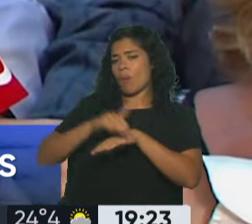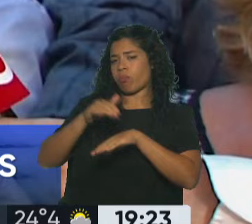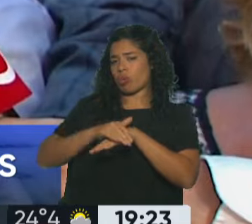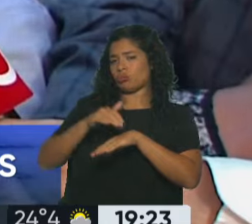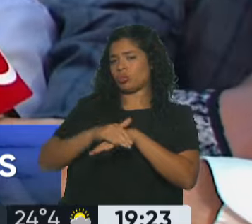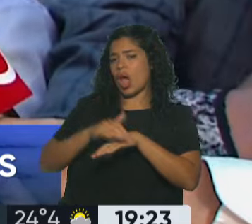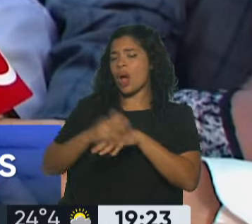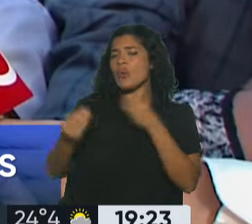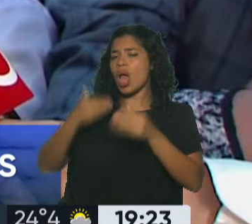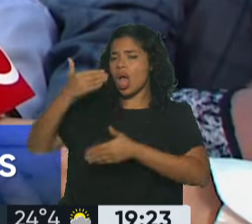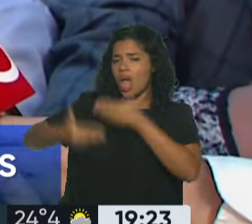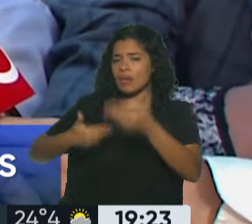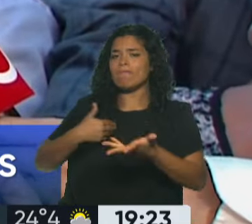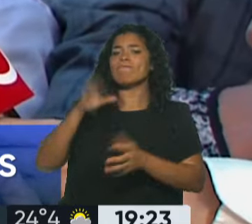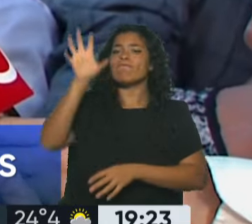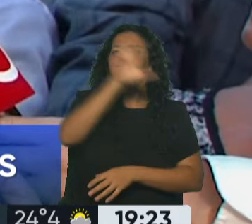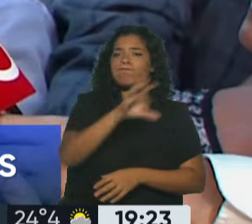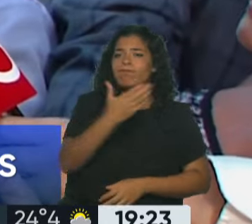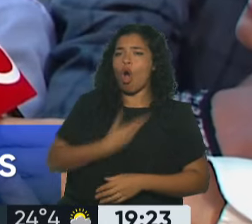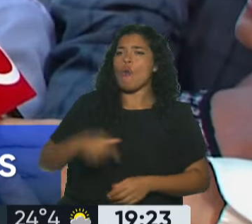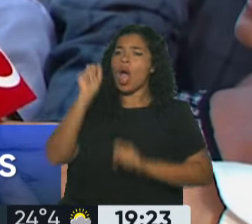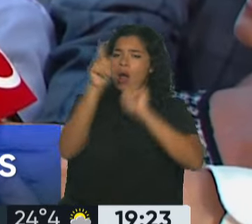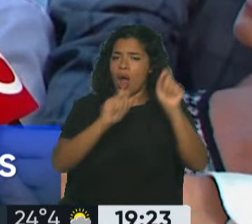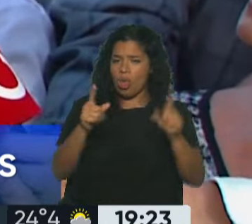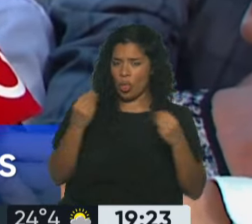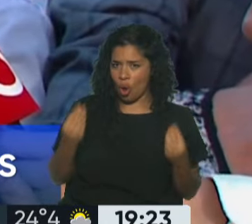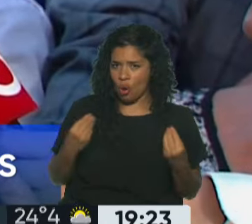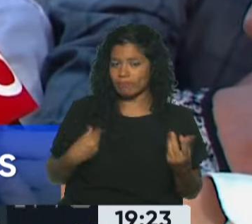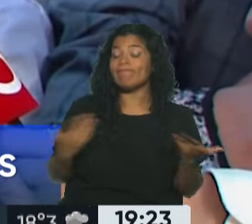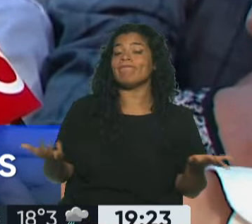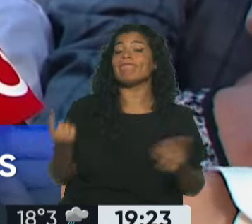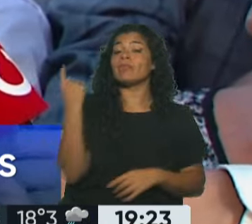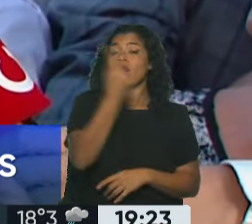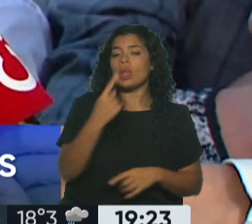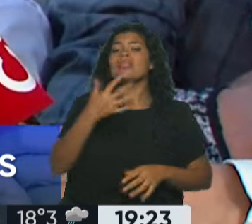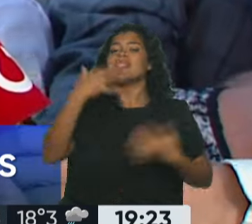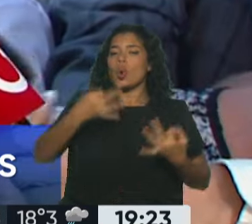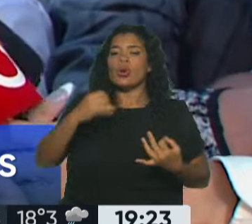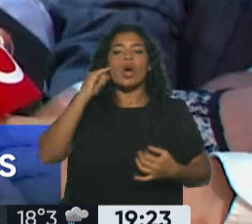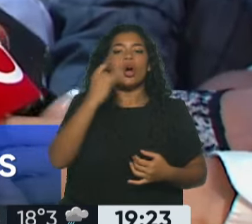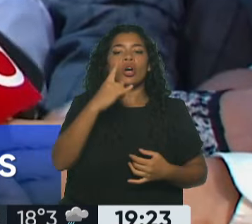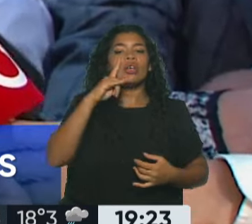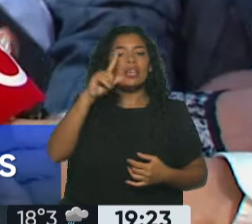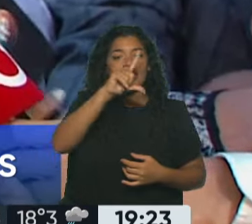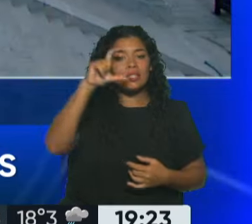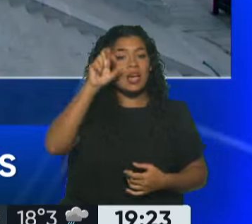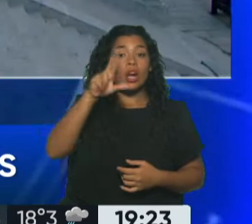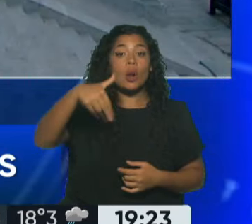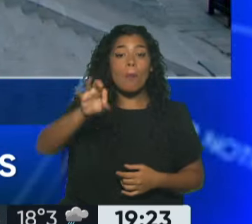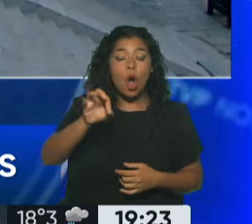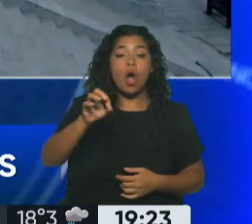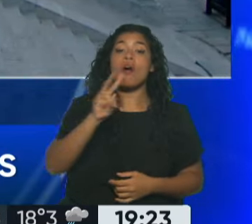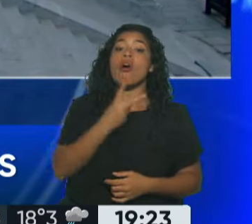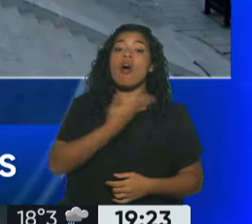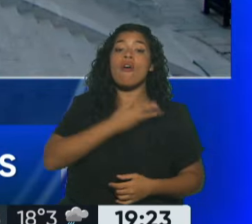dando. Los gobernadores fueron electos, igual que el gobierno nacional, y seguramente el ministro Guillermo Franco va a hacer su trabajo y va a ir